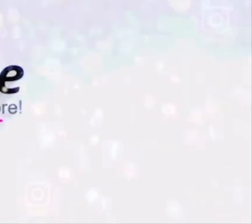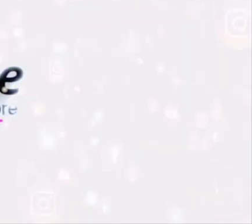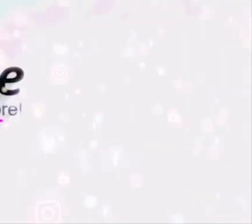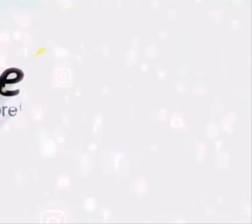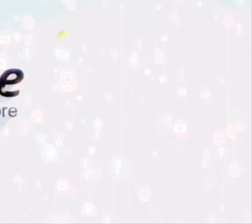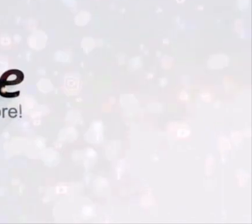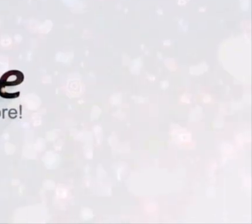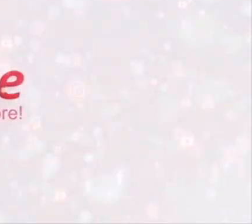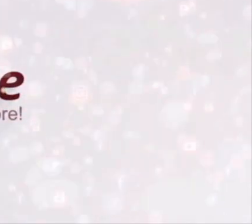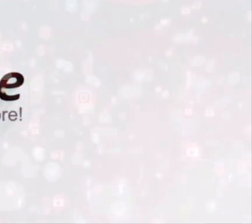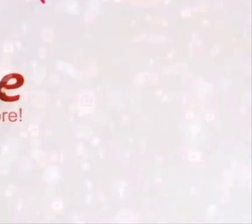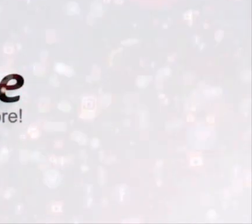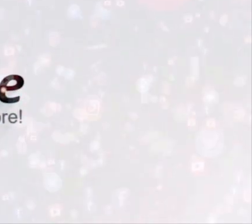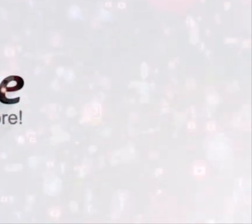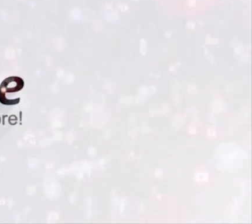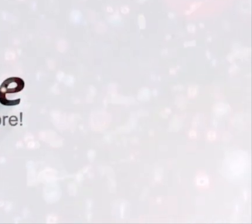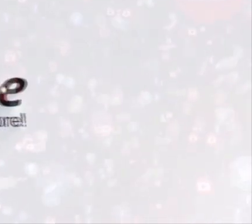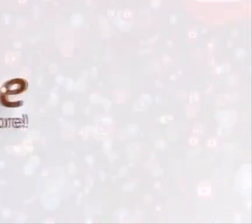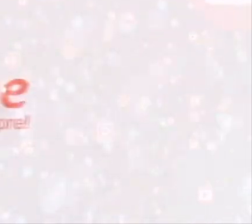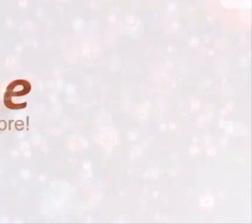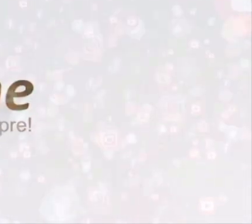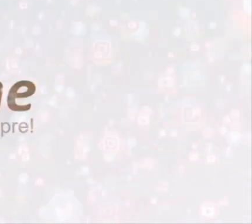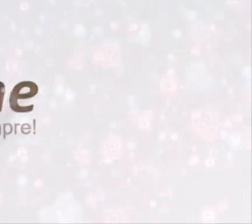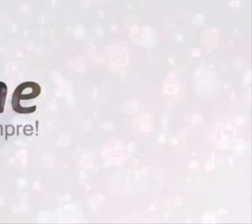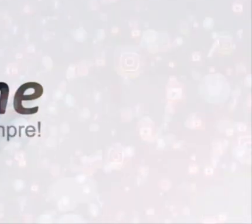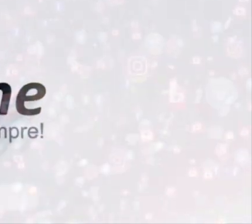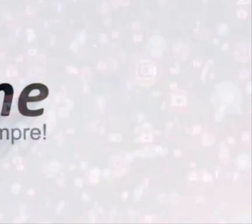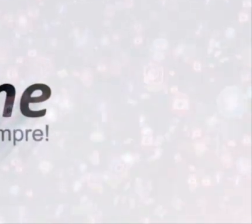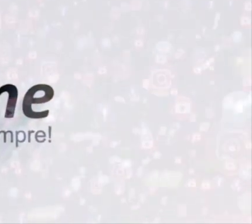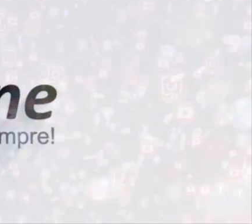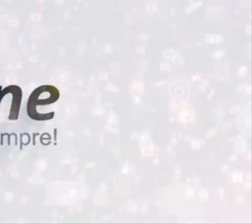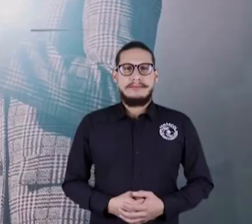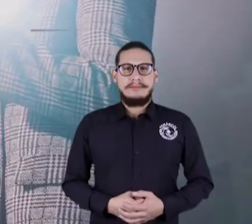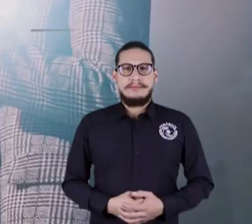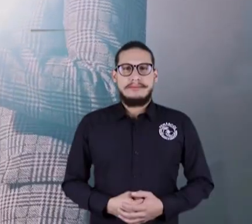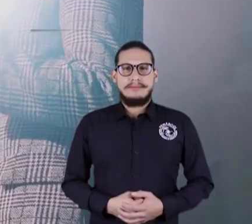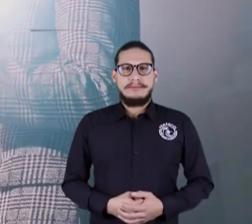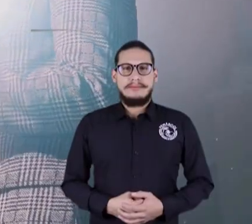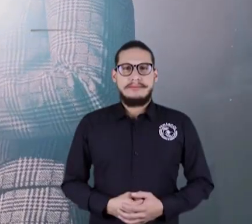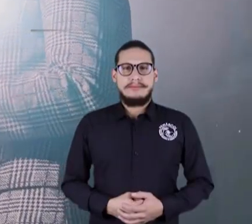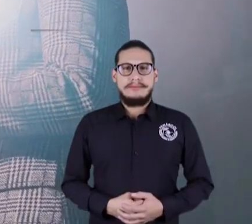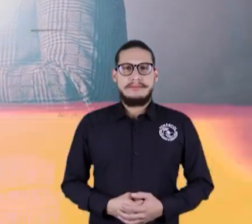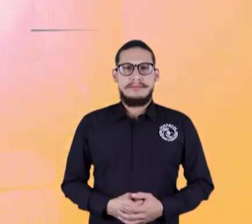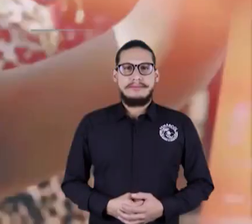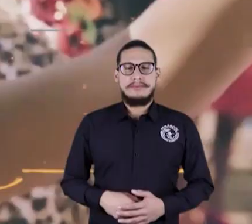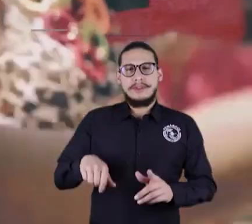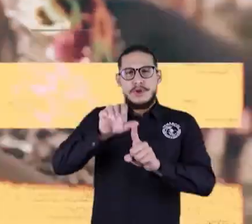@radioonlineco. Todos nuestros contenidos en tus redes favoritas.